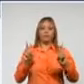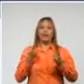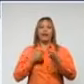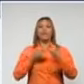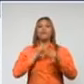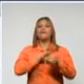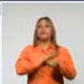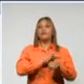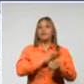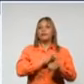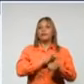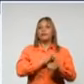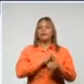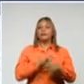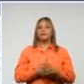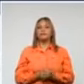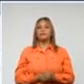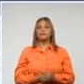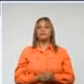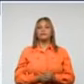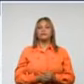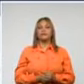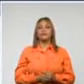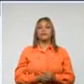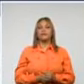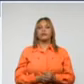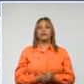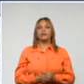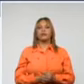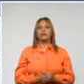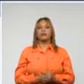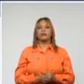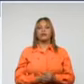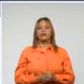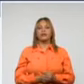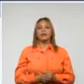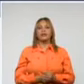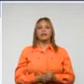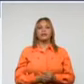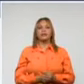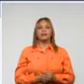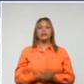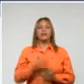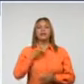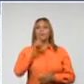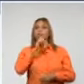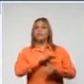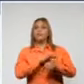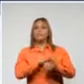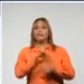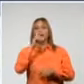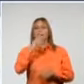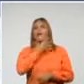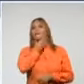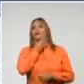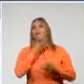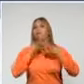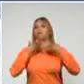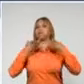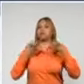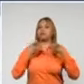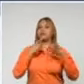como le llaman las exantemáticas de la infancia, ¿no? La parotiditis, la rubiola, el